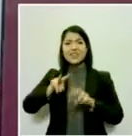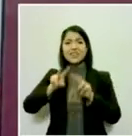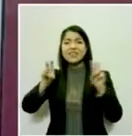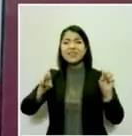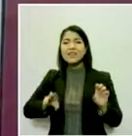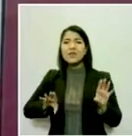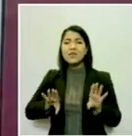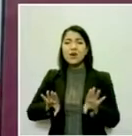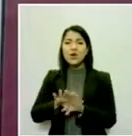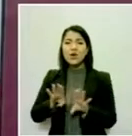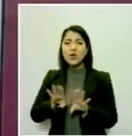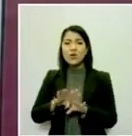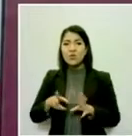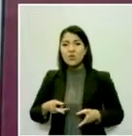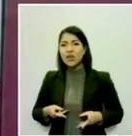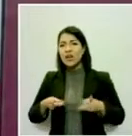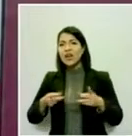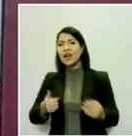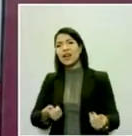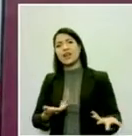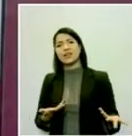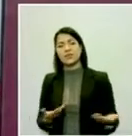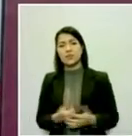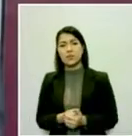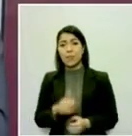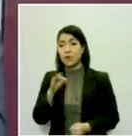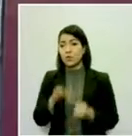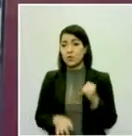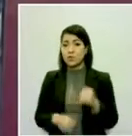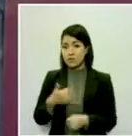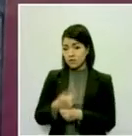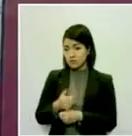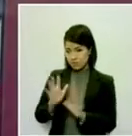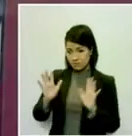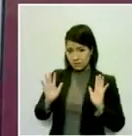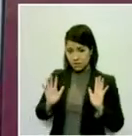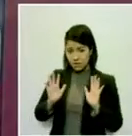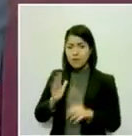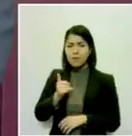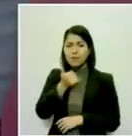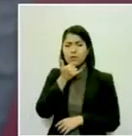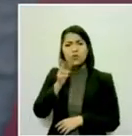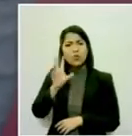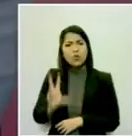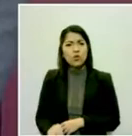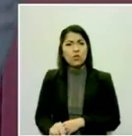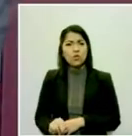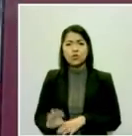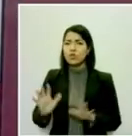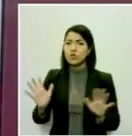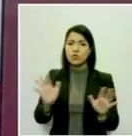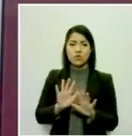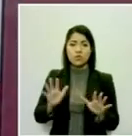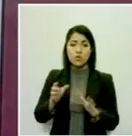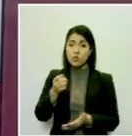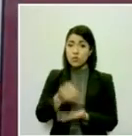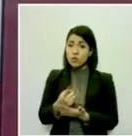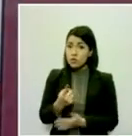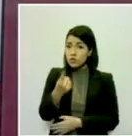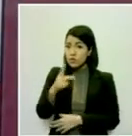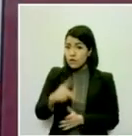¿no? Y la última, que es la sexta, Pues, perdón, pero no, vamos a, es una excepción aquí